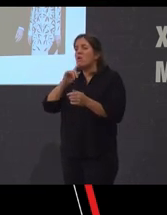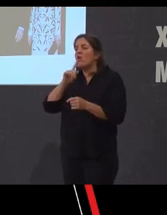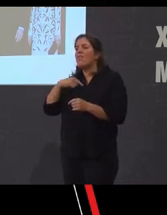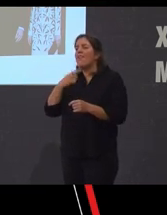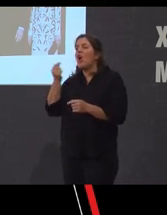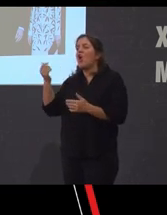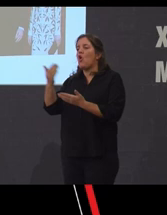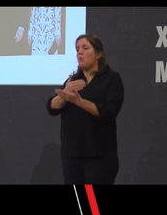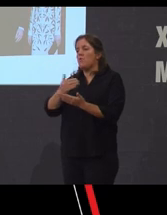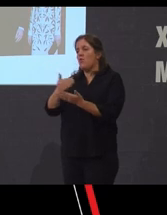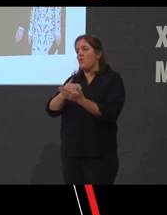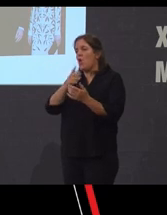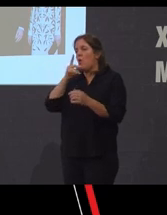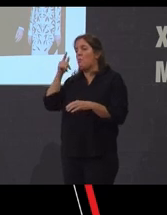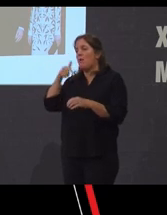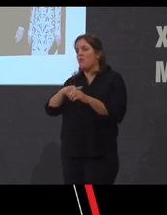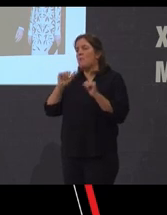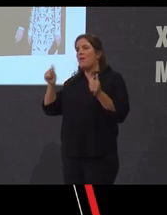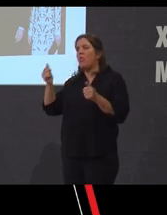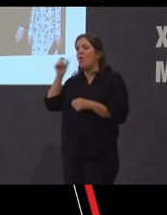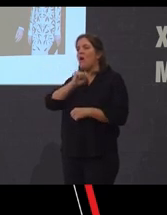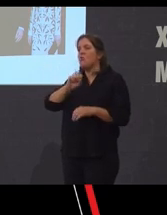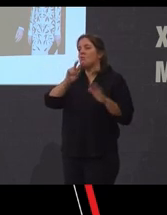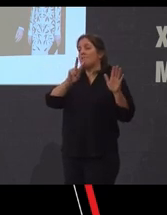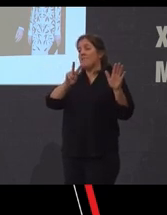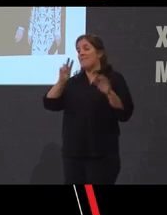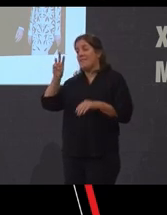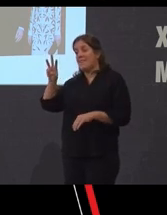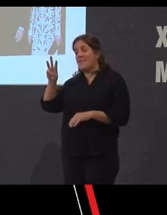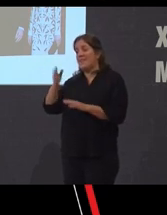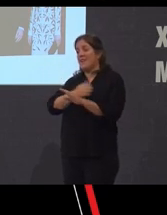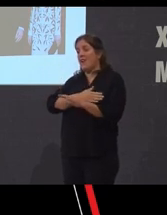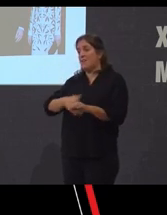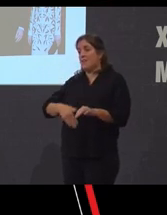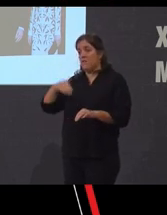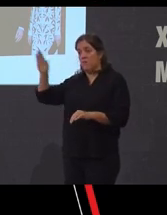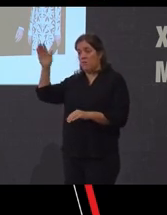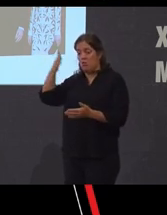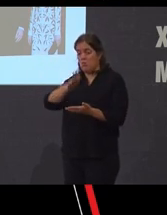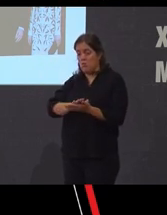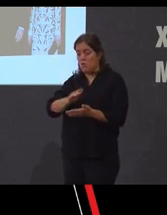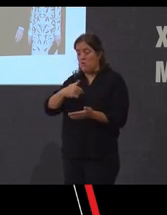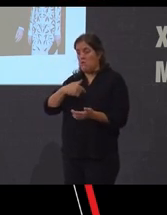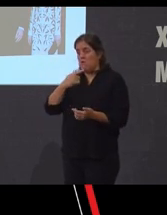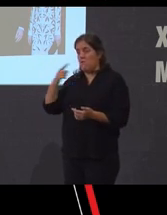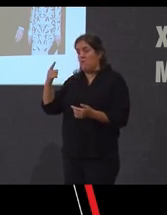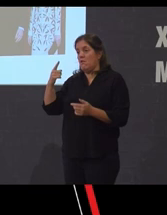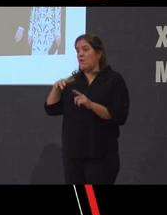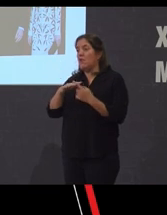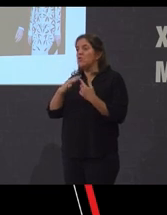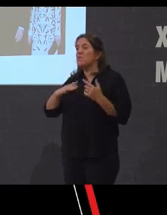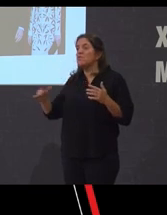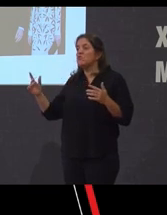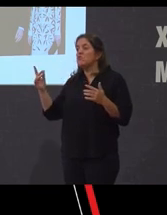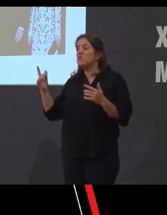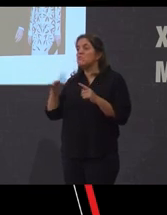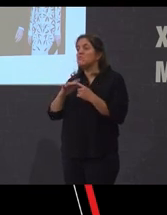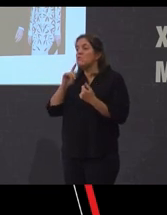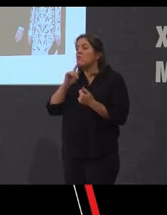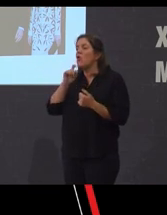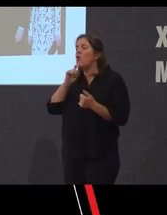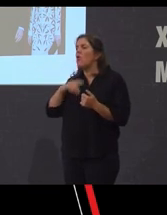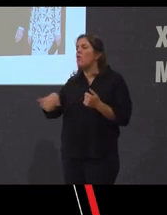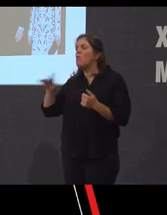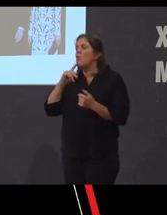comisións polo petróleo, que empezou no ano 73, antes da morte de Franco, no contexto da crisis